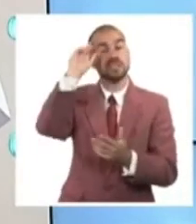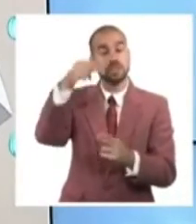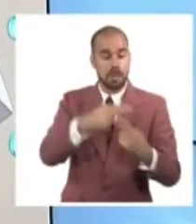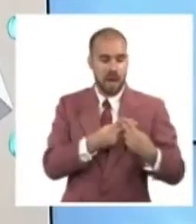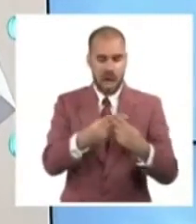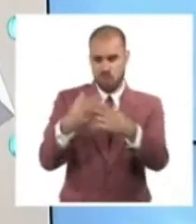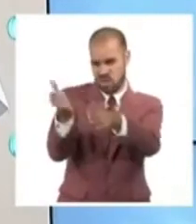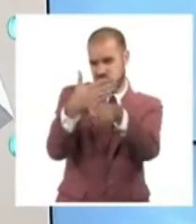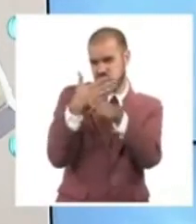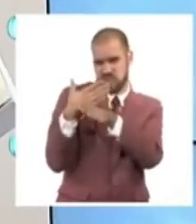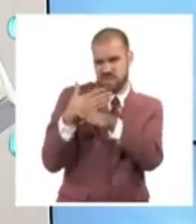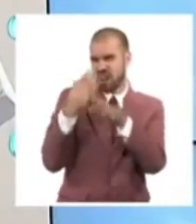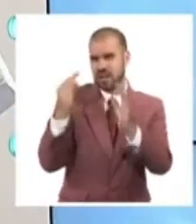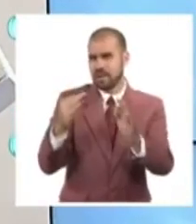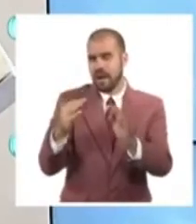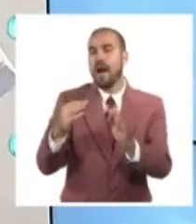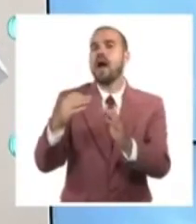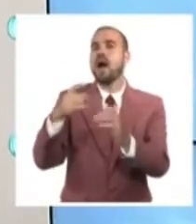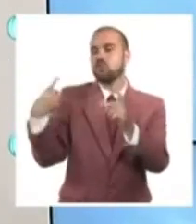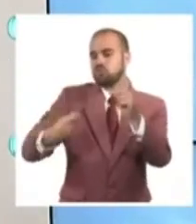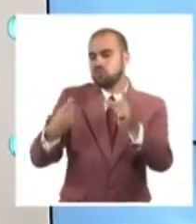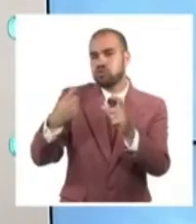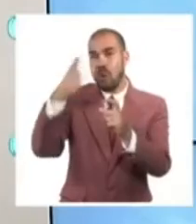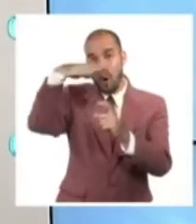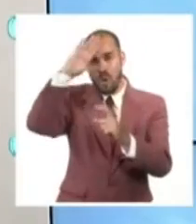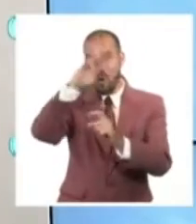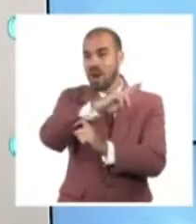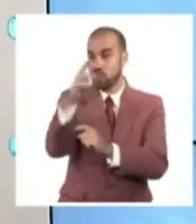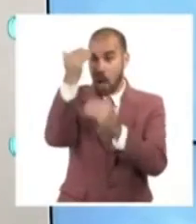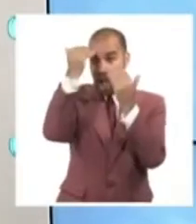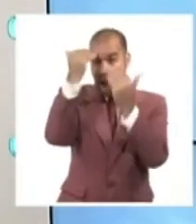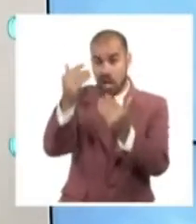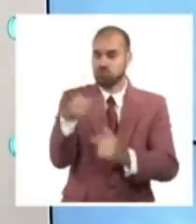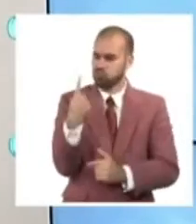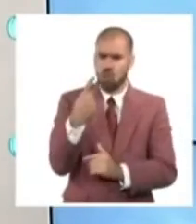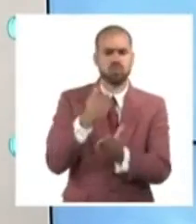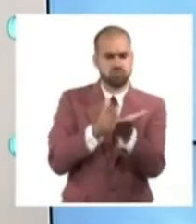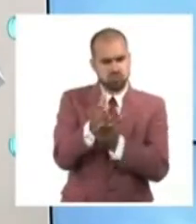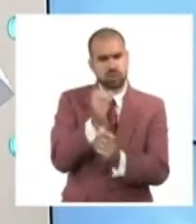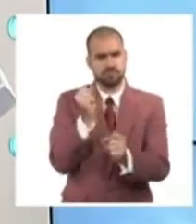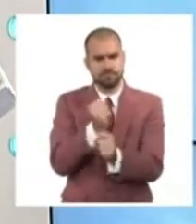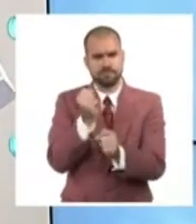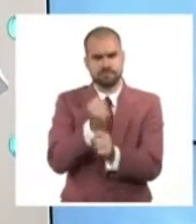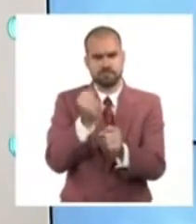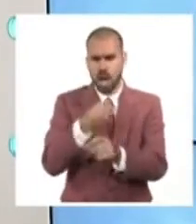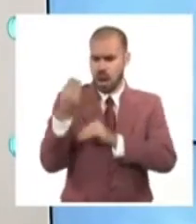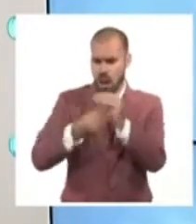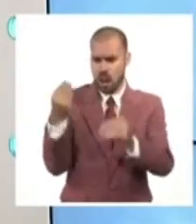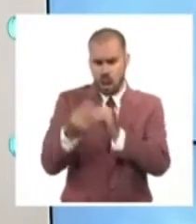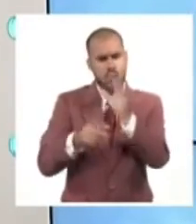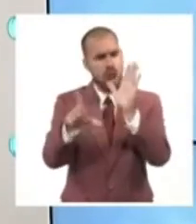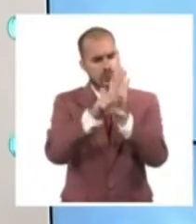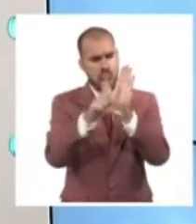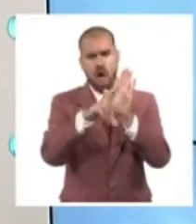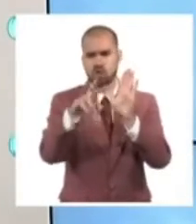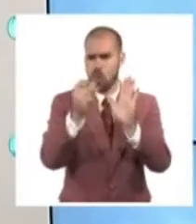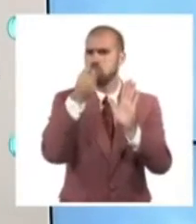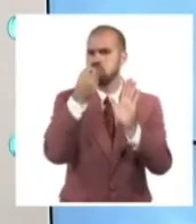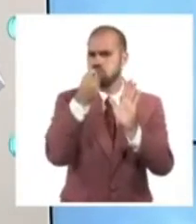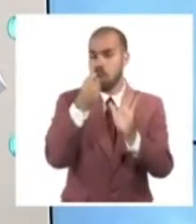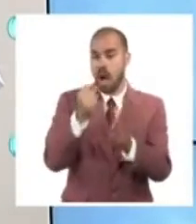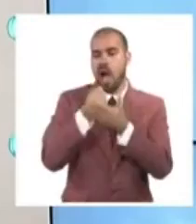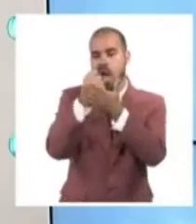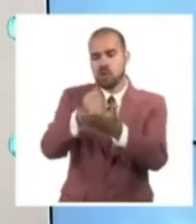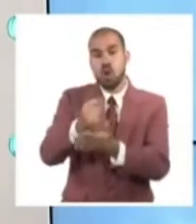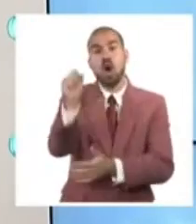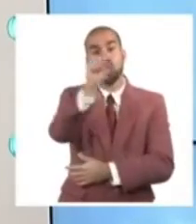Fidel. Y bajo ese legado seguiremos construyendo nuestras normas y seguiremos aportando a la nación, al socialismo